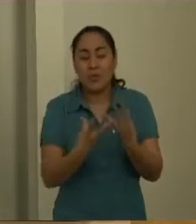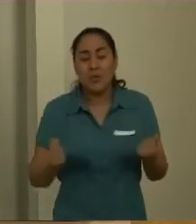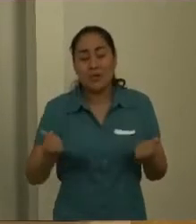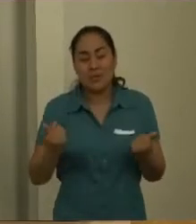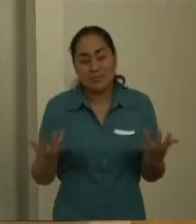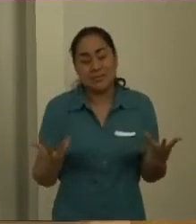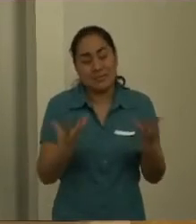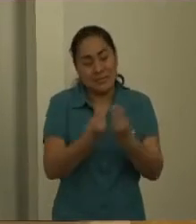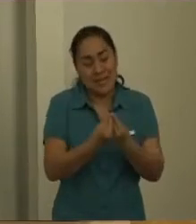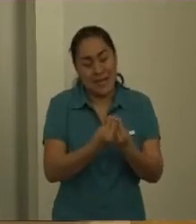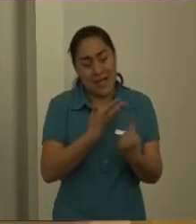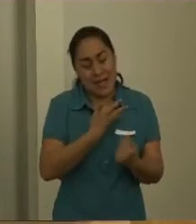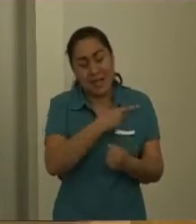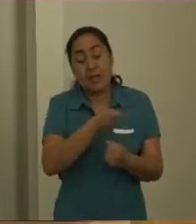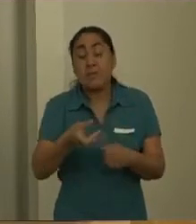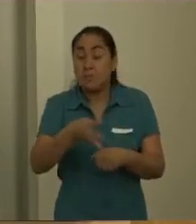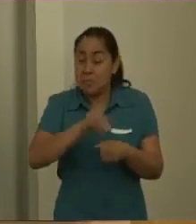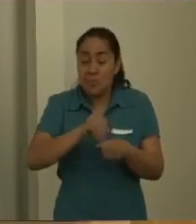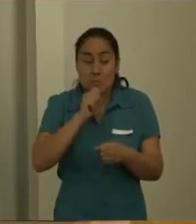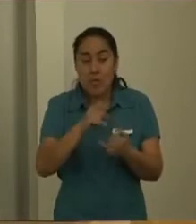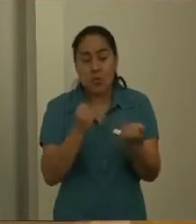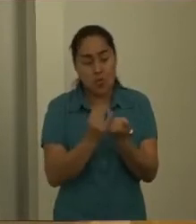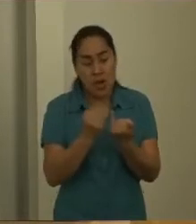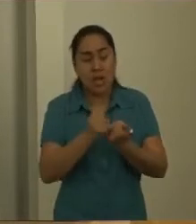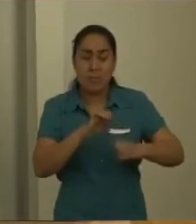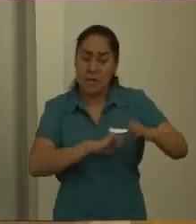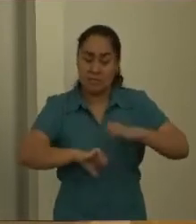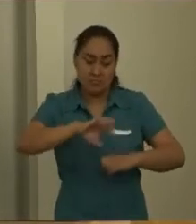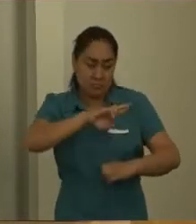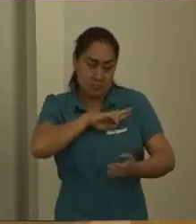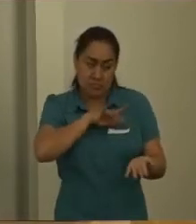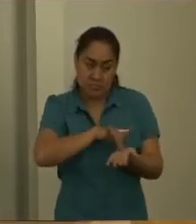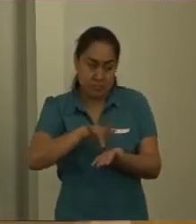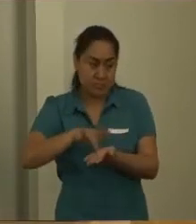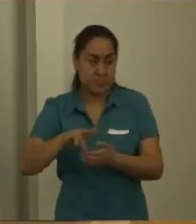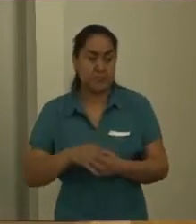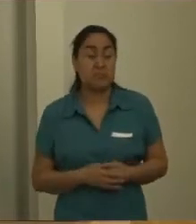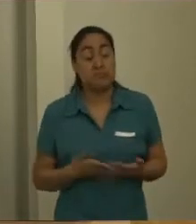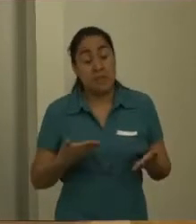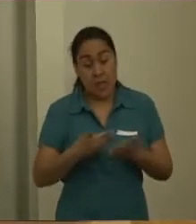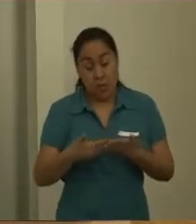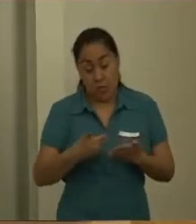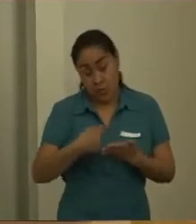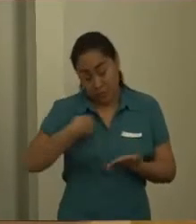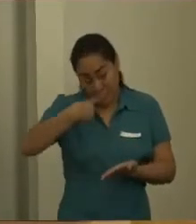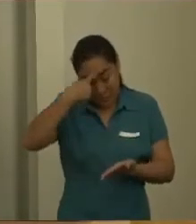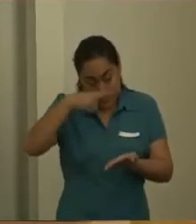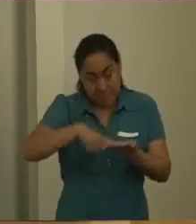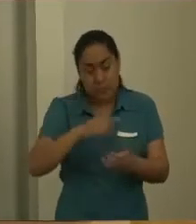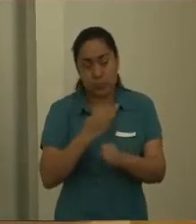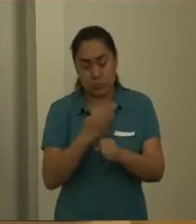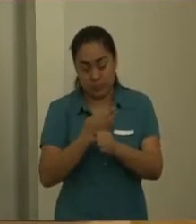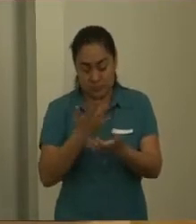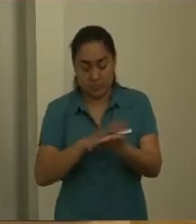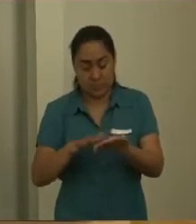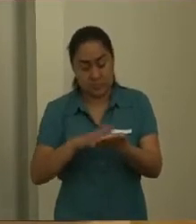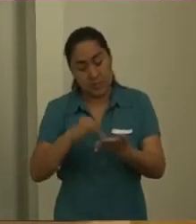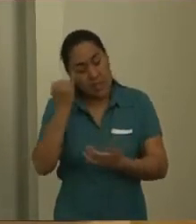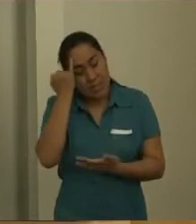involucradas incluyendo al sector privado pues yo creo que esto esta idea